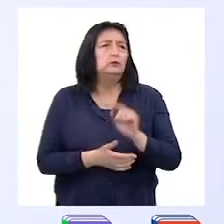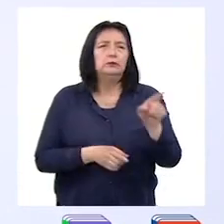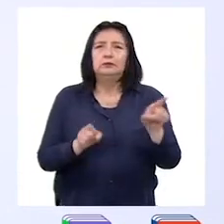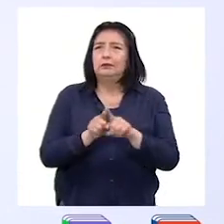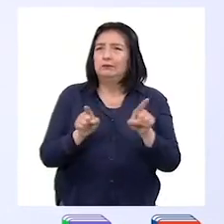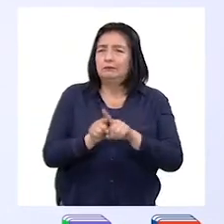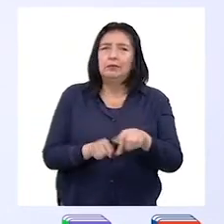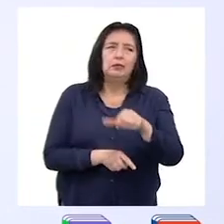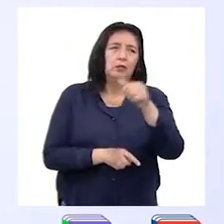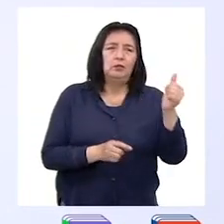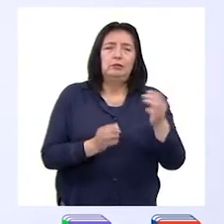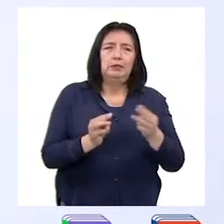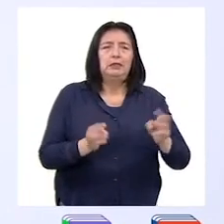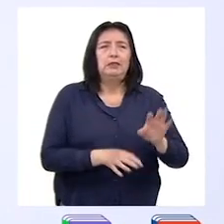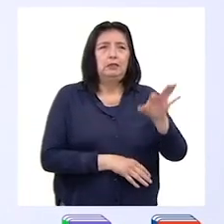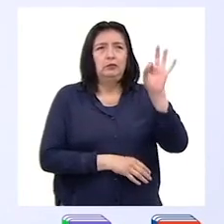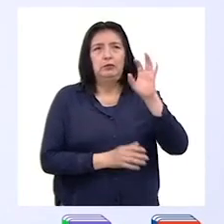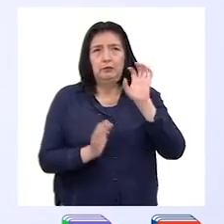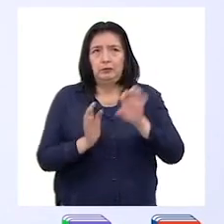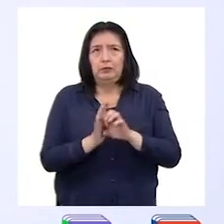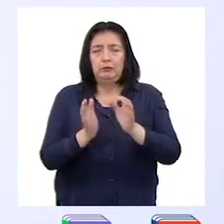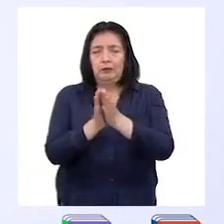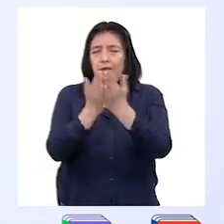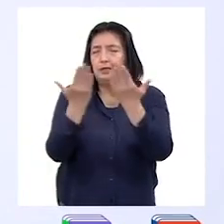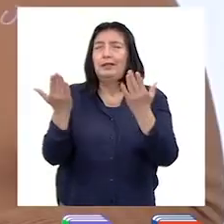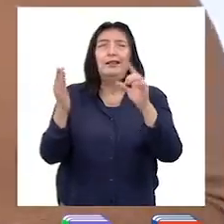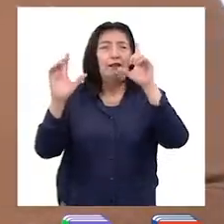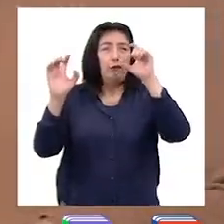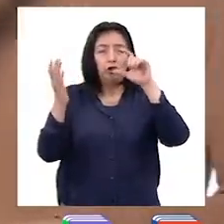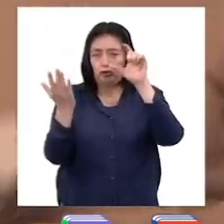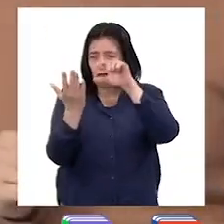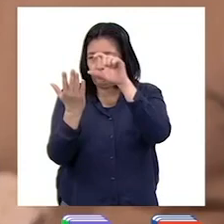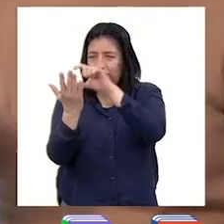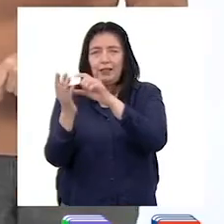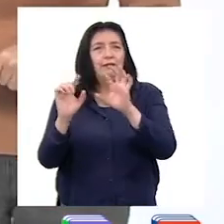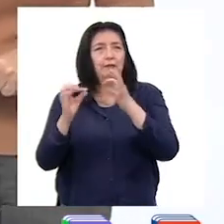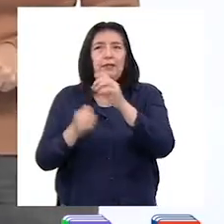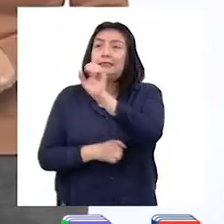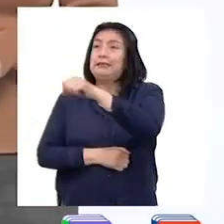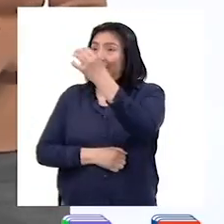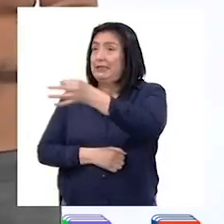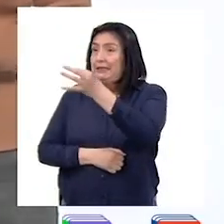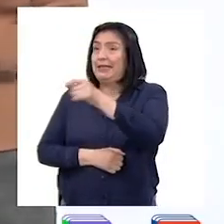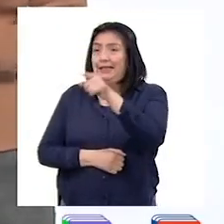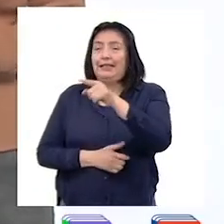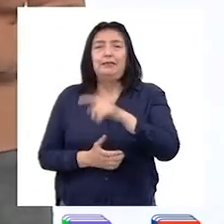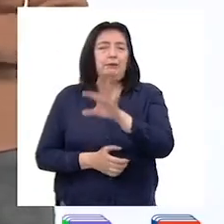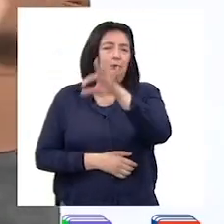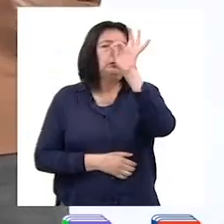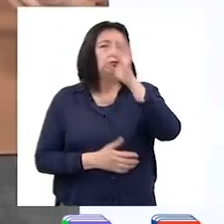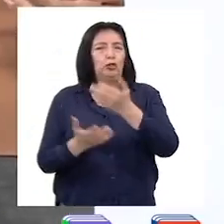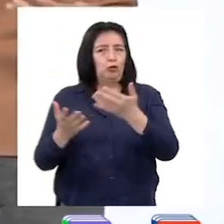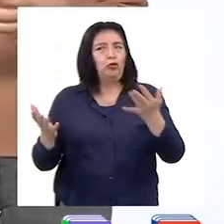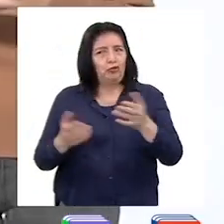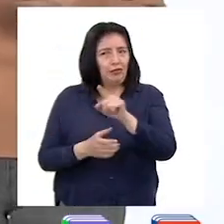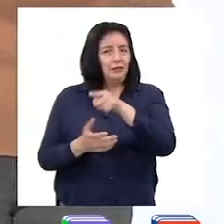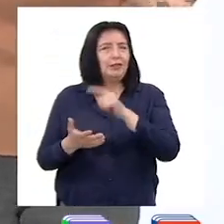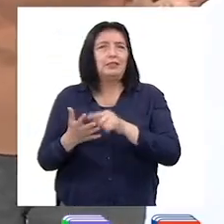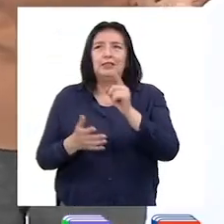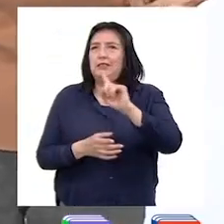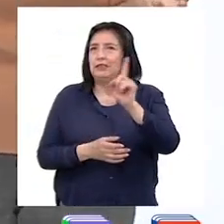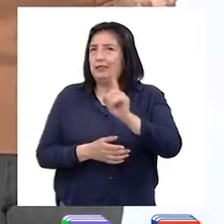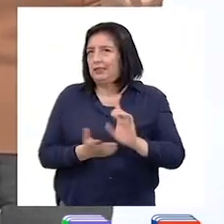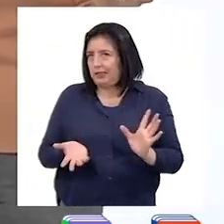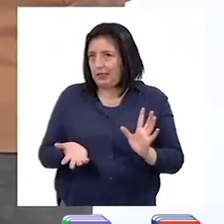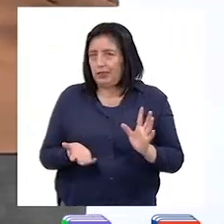otras maneras de encontrar objetos con los álbumes de fotos. Es cierto, ahí también encontraremos muchos otros objetos que ya no